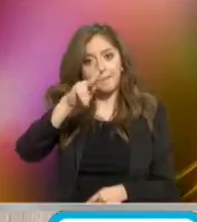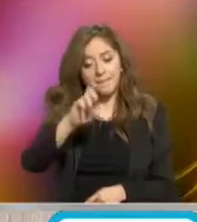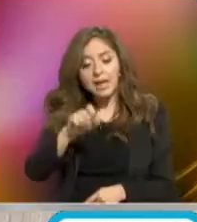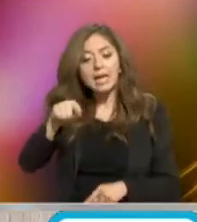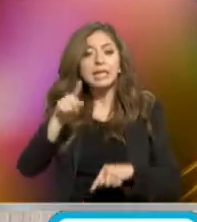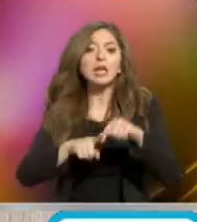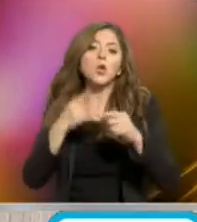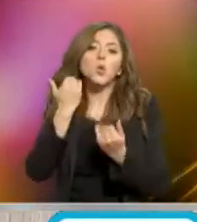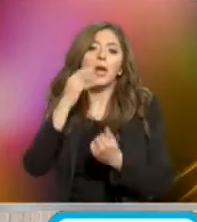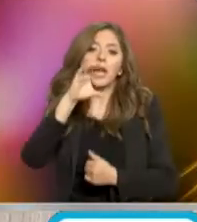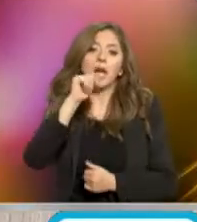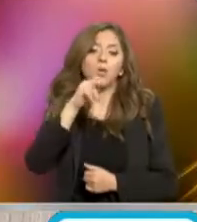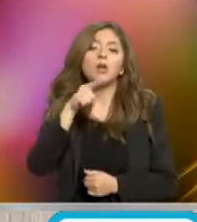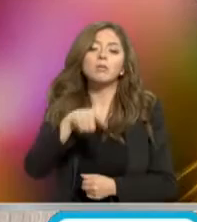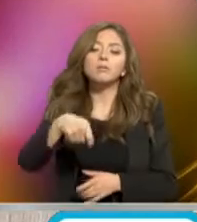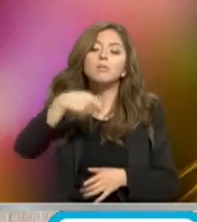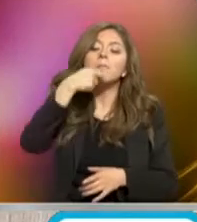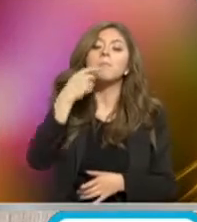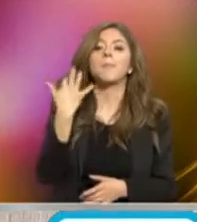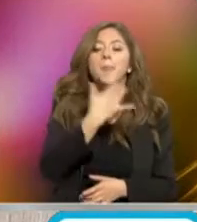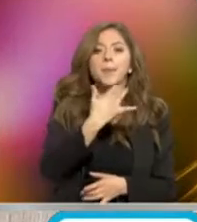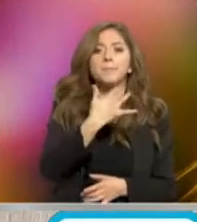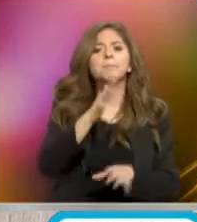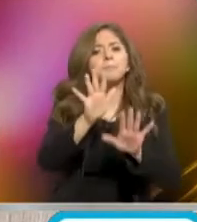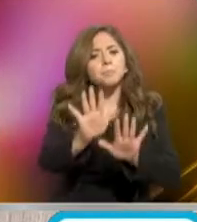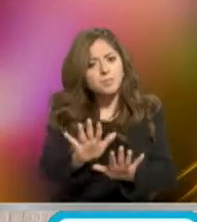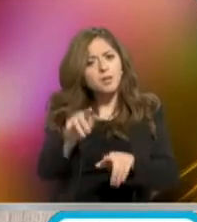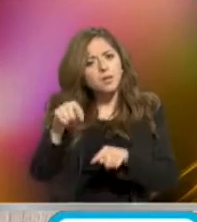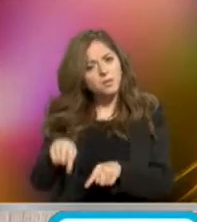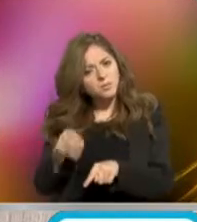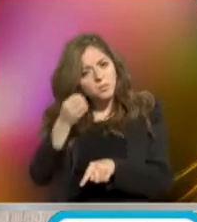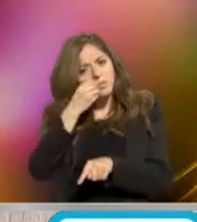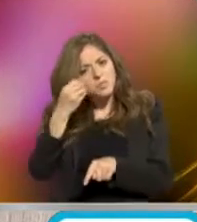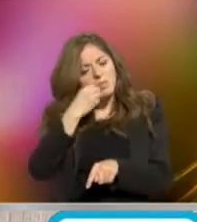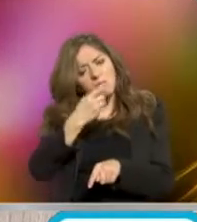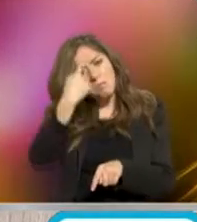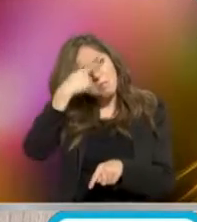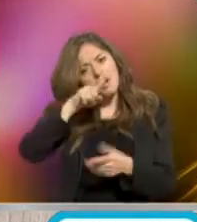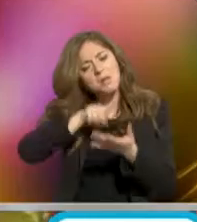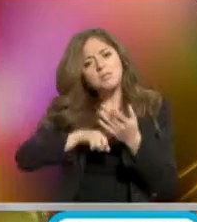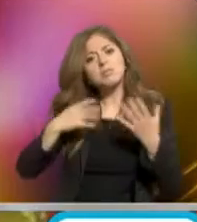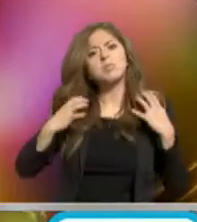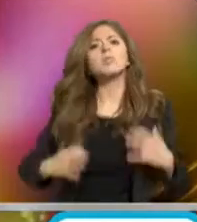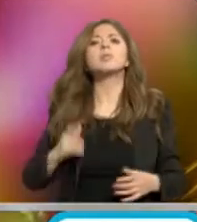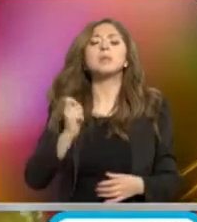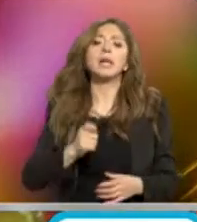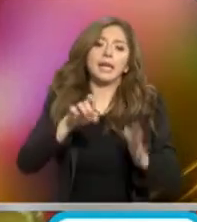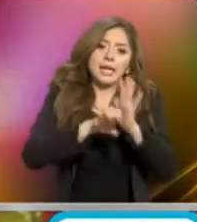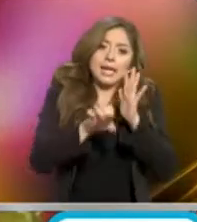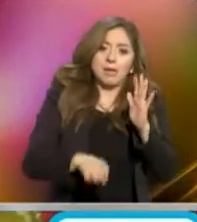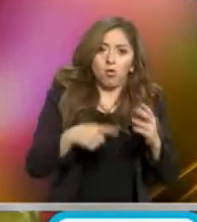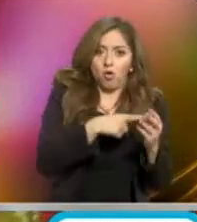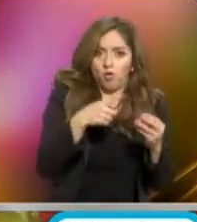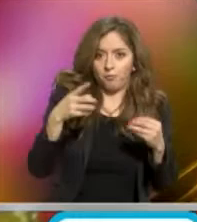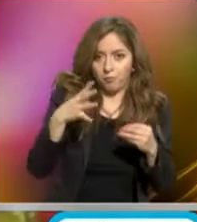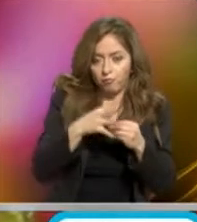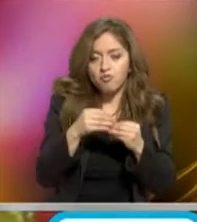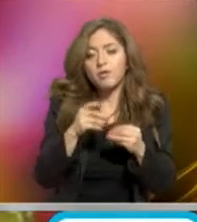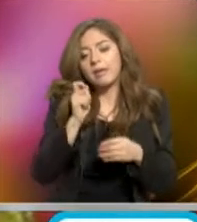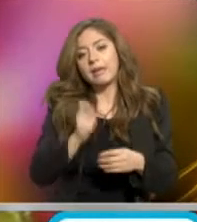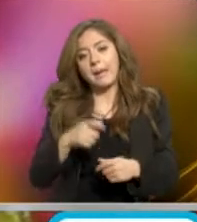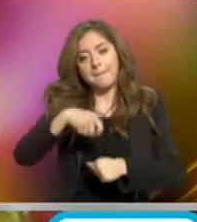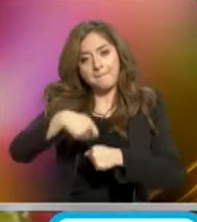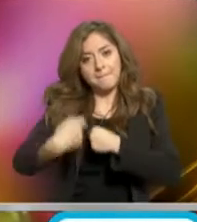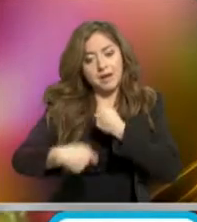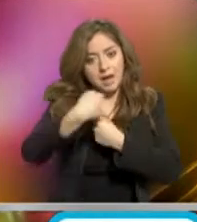buenísimo. Muy bien. Oye, y Y aquí sigue. cuéntanos este platillo, pues qué propiedades nutrimentales tiene. La fruta, está el plátano, ni se diga, potasio para los calambres.